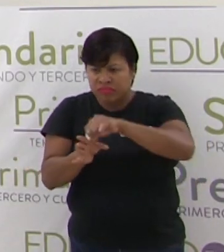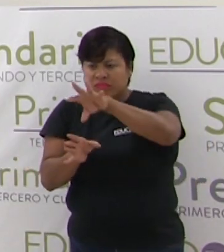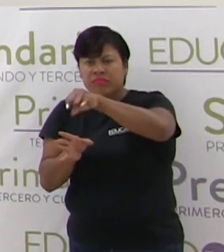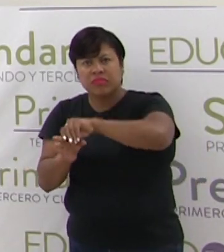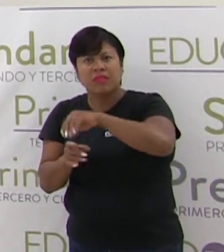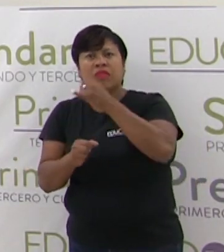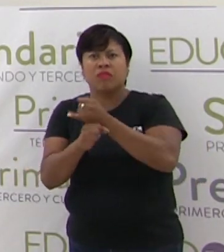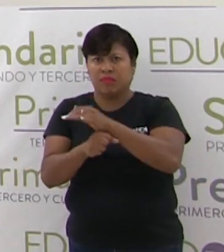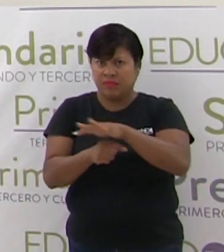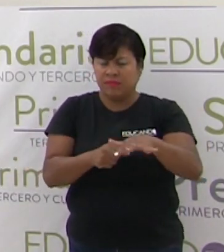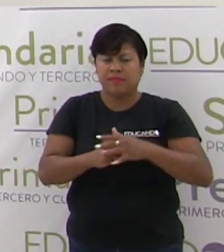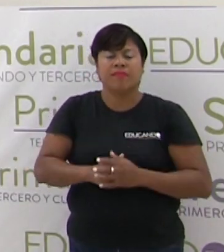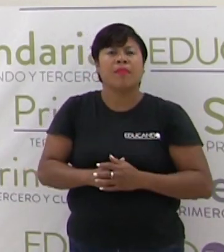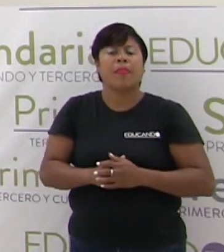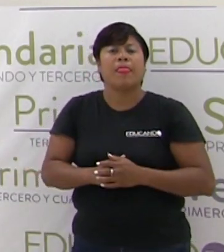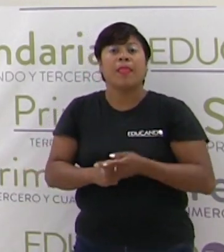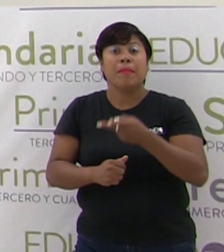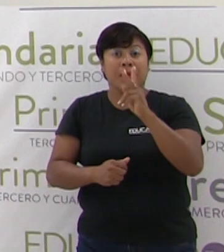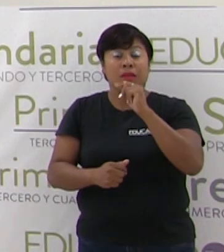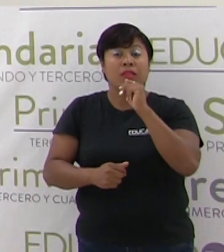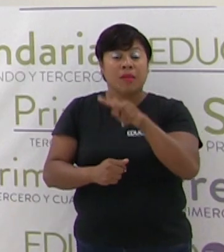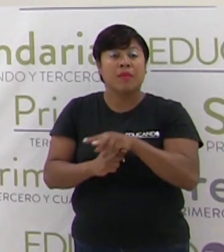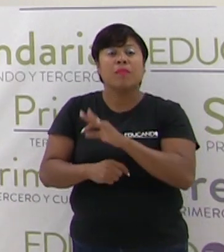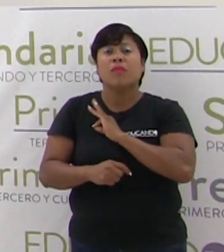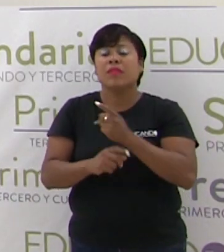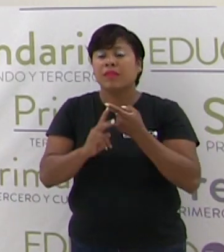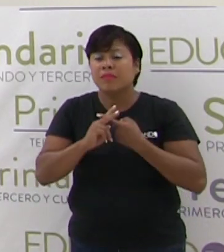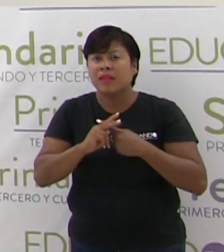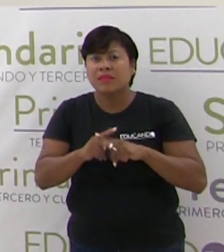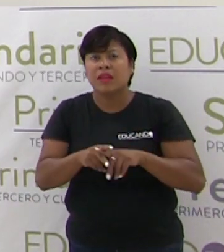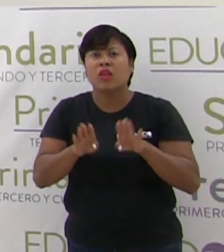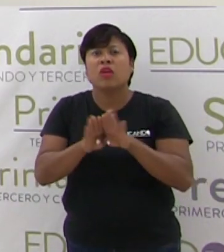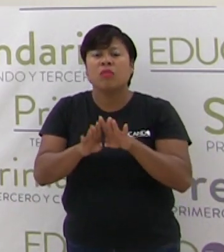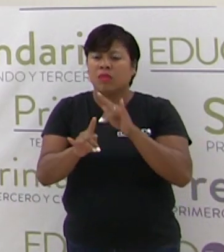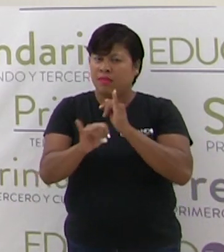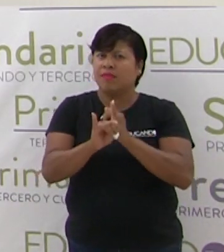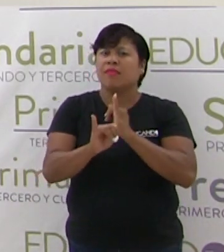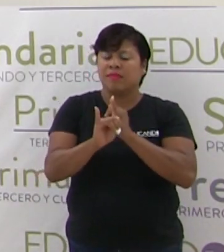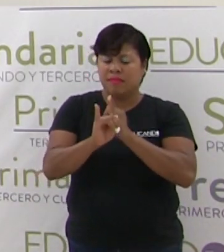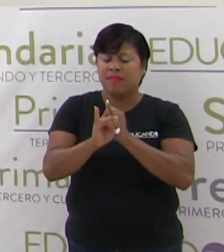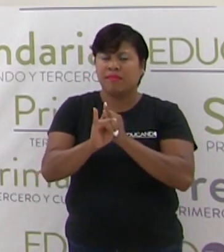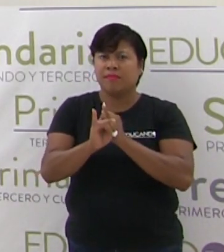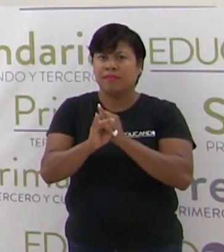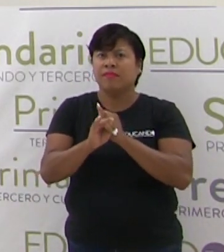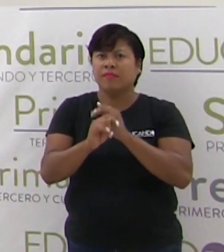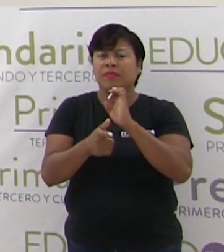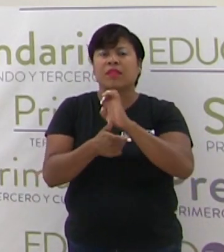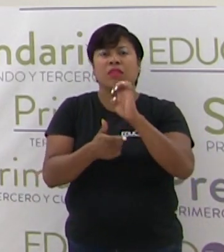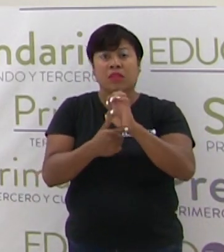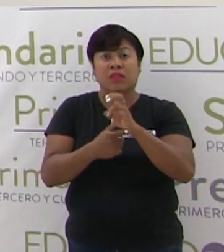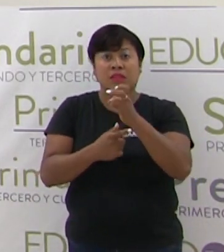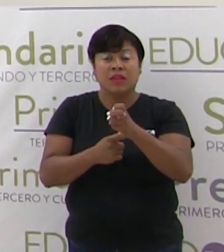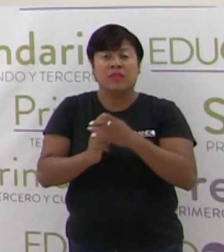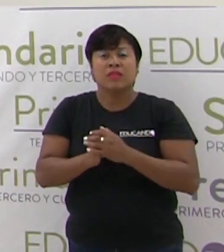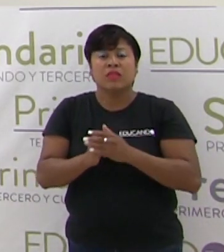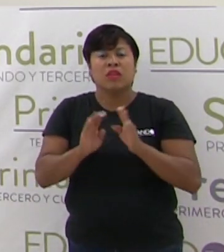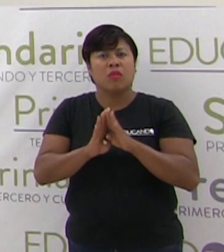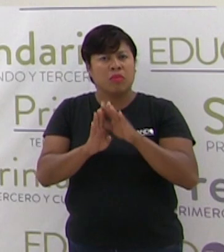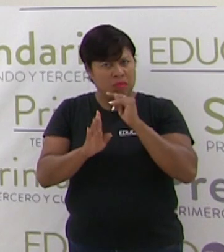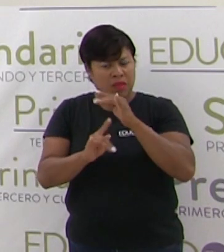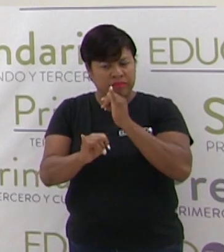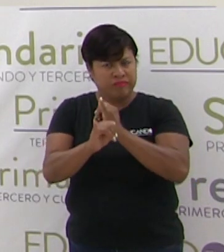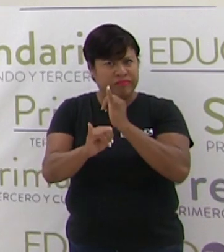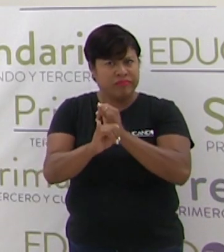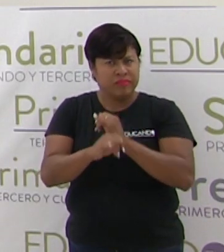recursos. Bien, pero también pueden empezar a buscar en la red, entonces son recursos